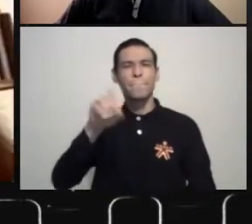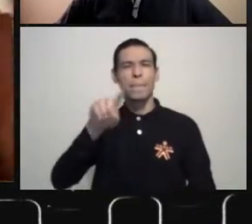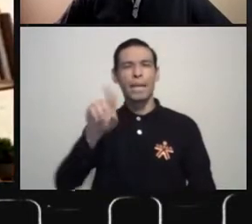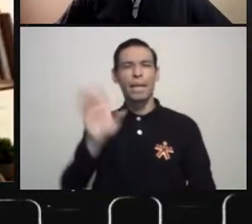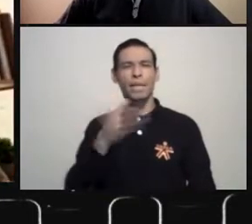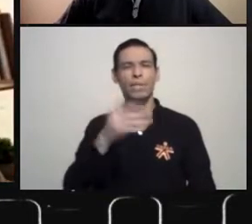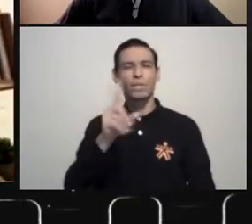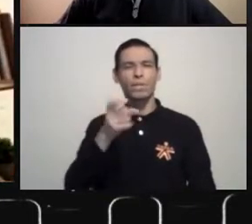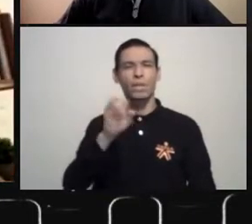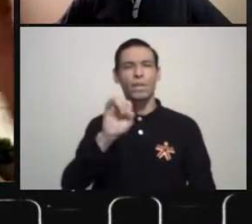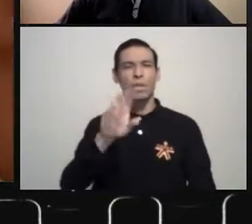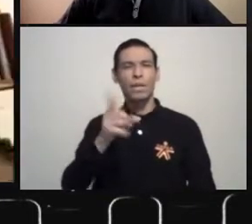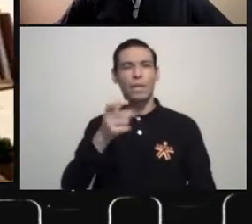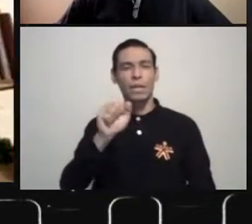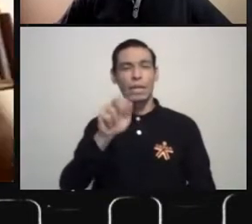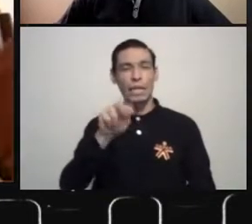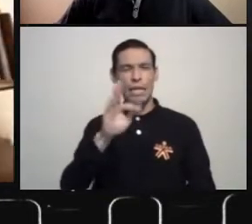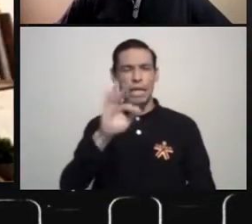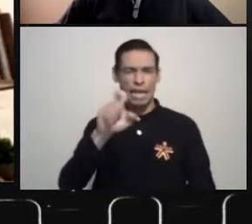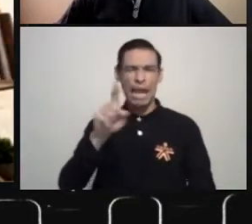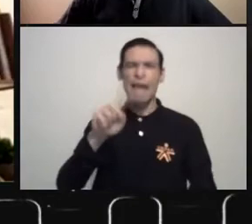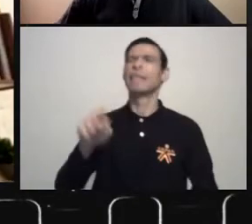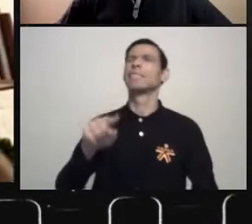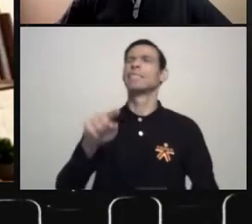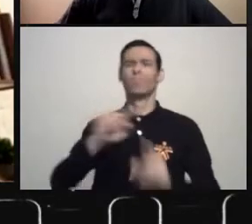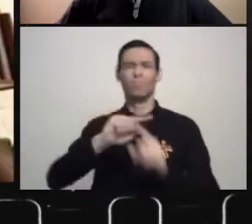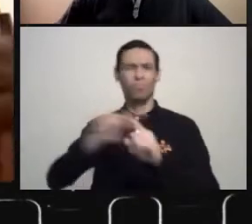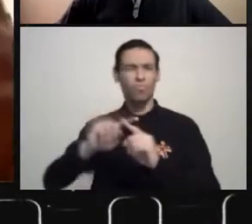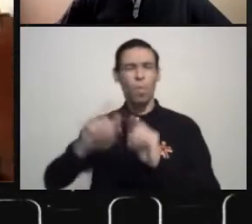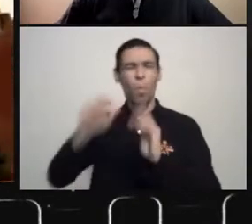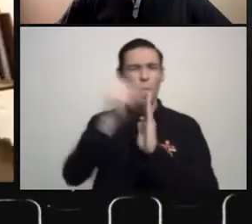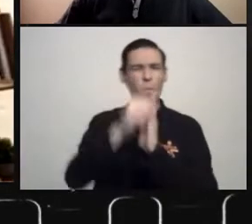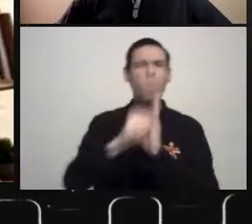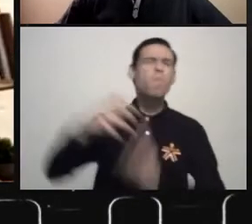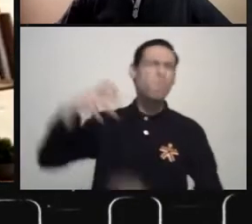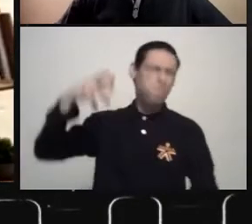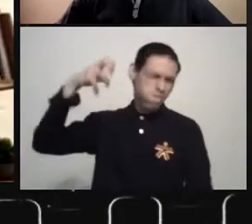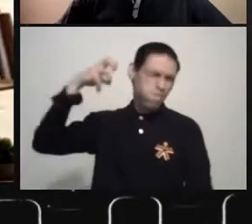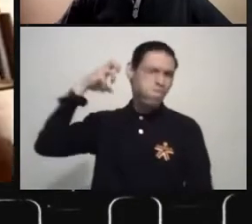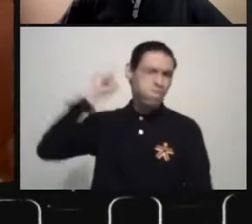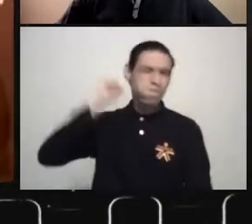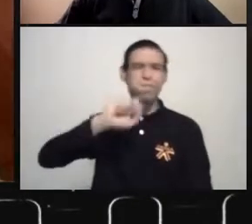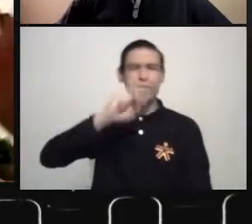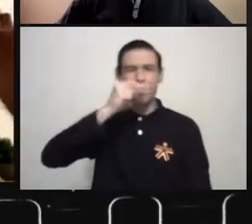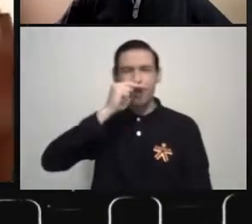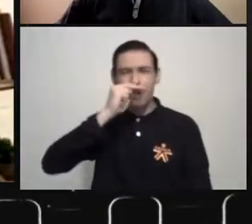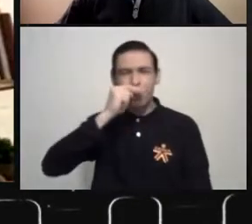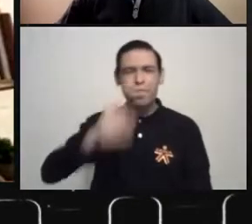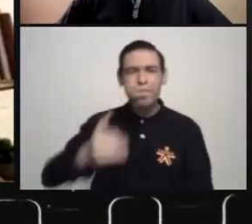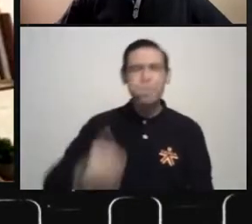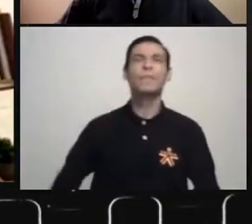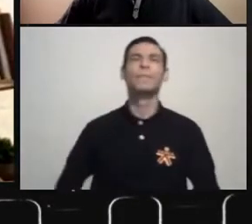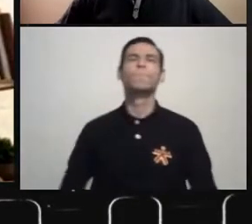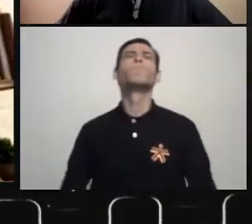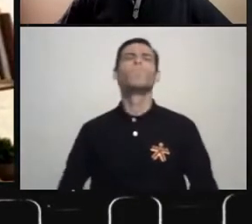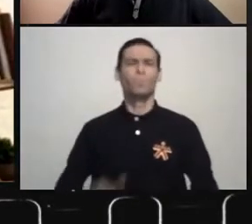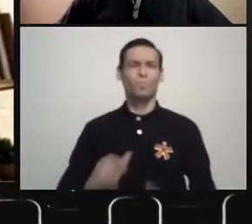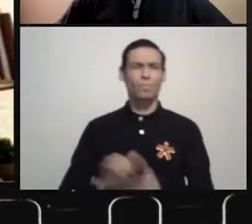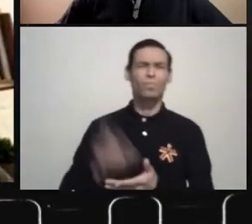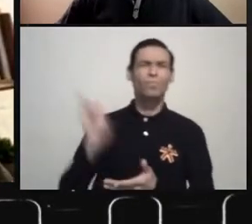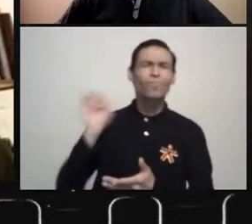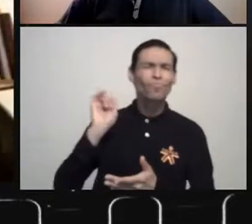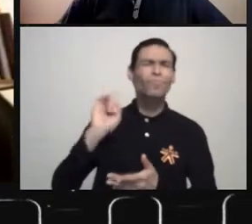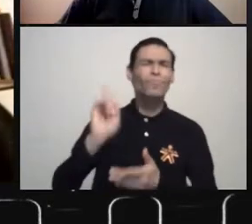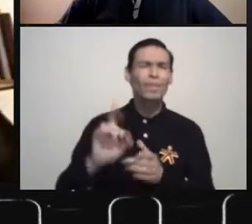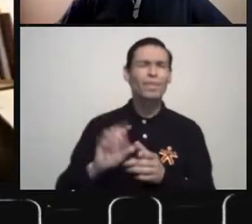Pequeños Gigantes. Bueno, pues Roberto y Sebastián Aragón tienen mi edad, pero ellos eran de Pequeños Gigantes y toda la vida estuvimos muy cercanos.